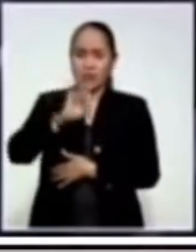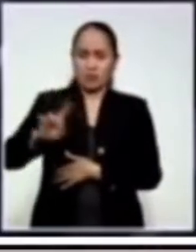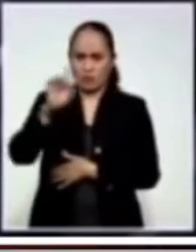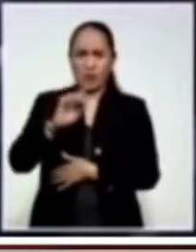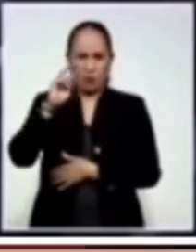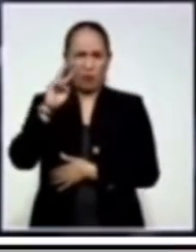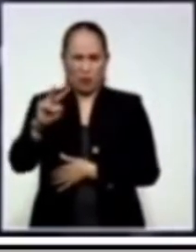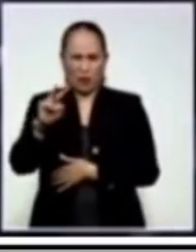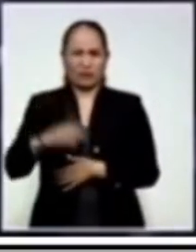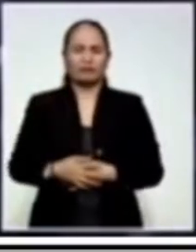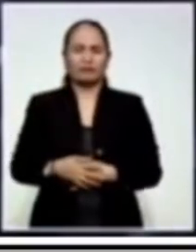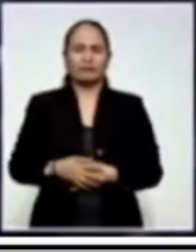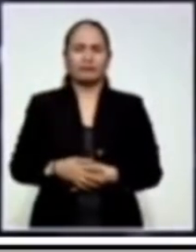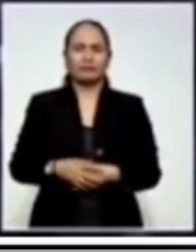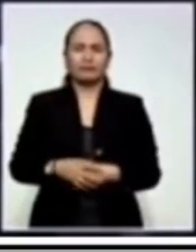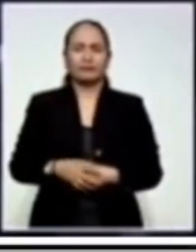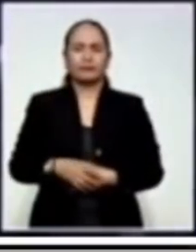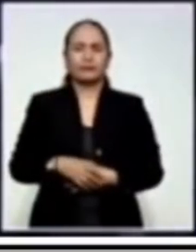esta ley de la